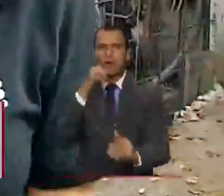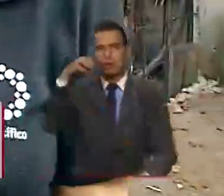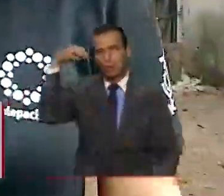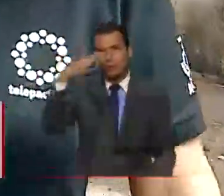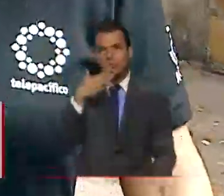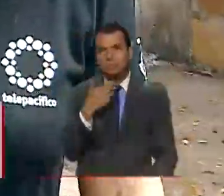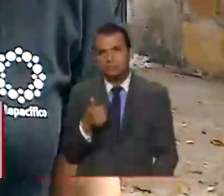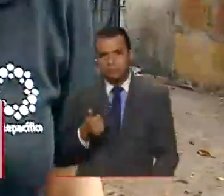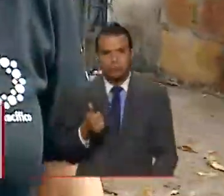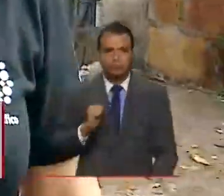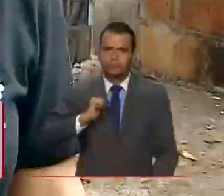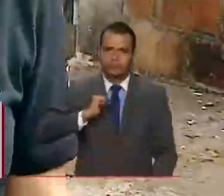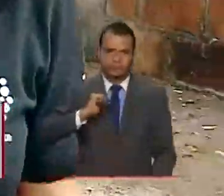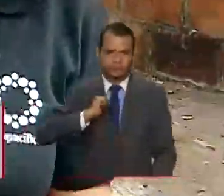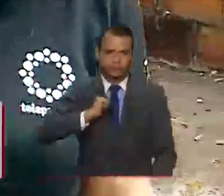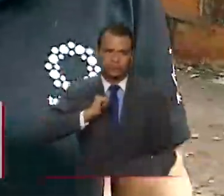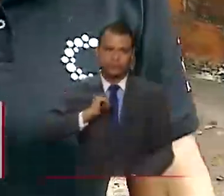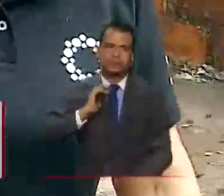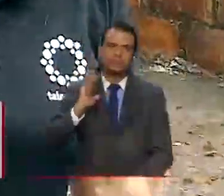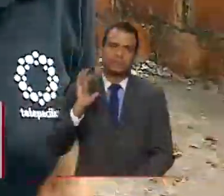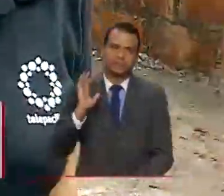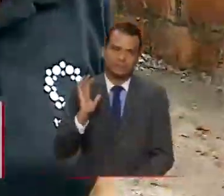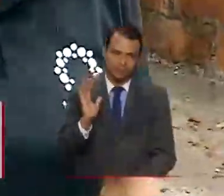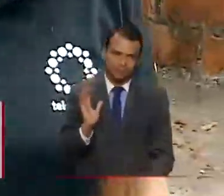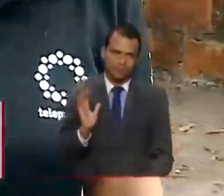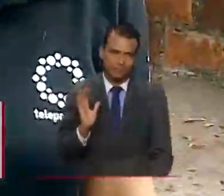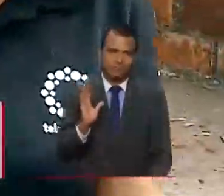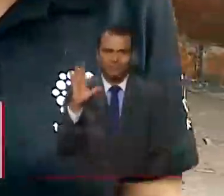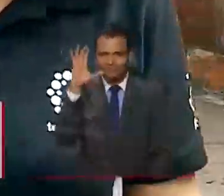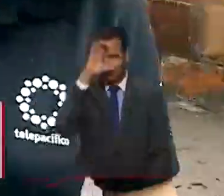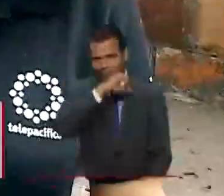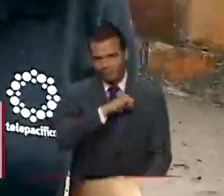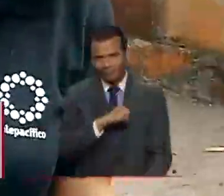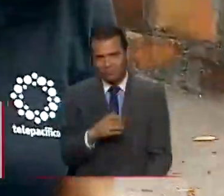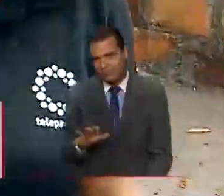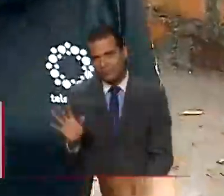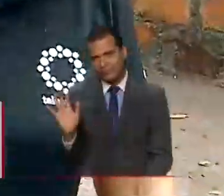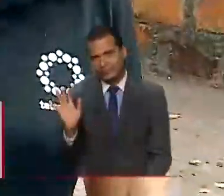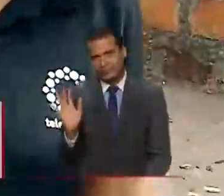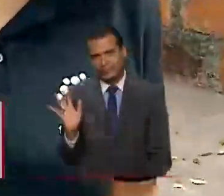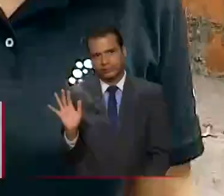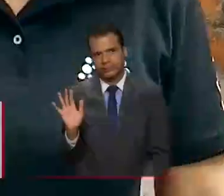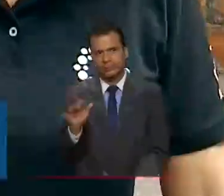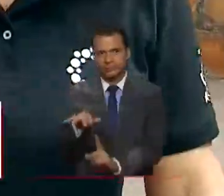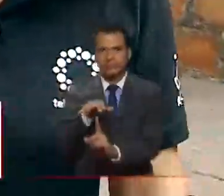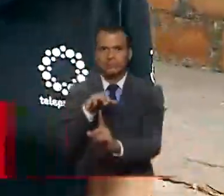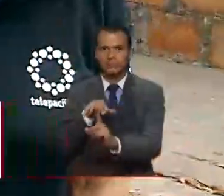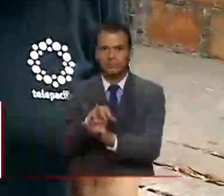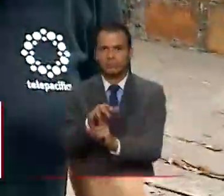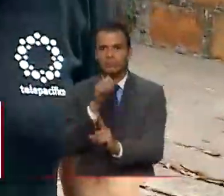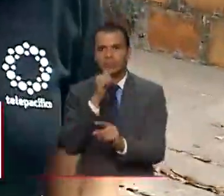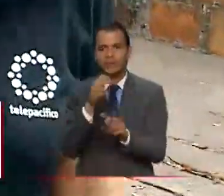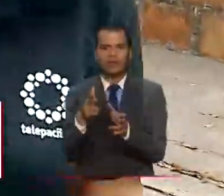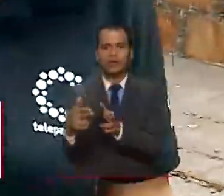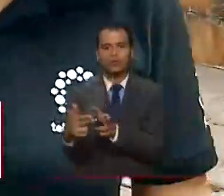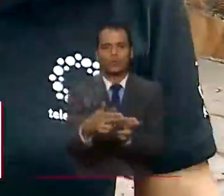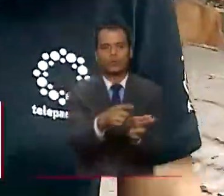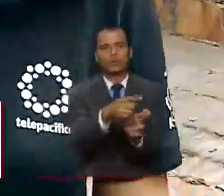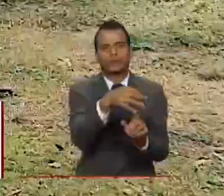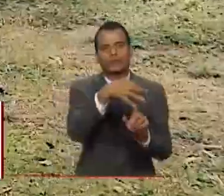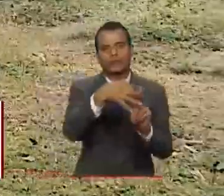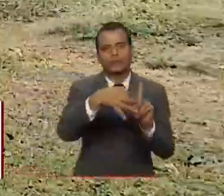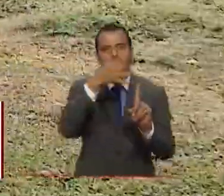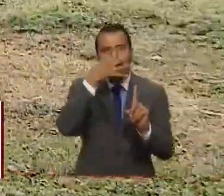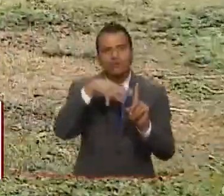básicos. Entonces pues eso lo que genera es una descarga a la fuente hídrica más cercana, en este